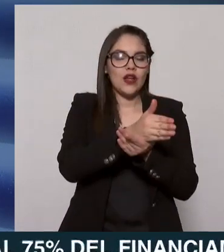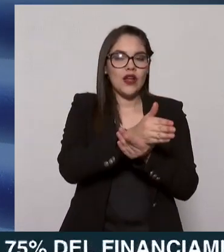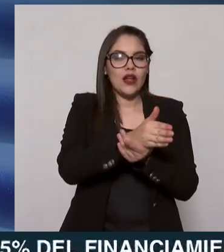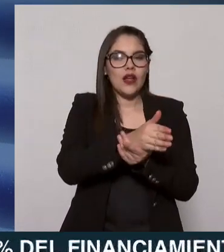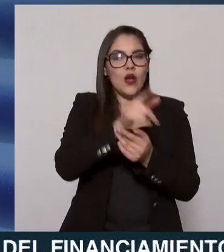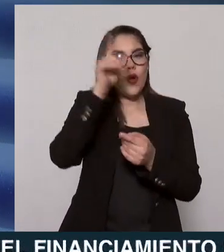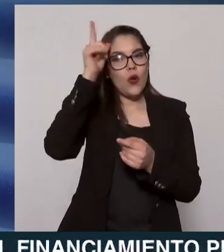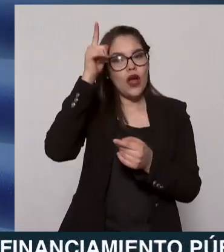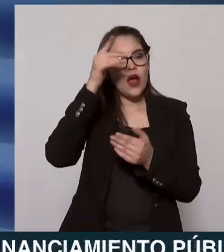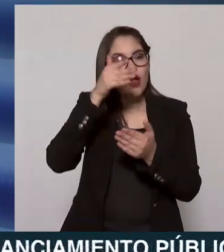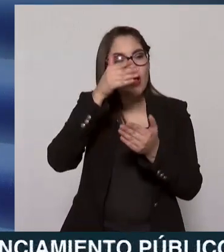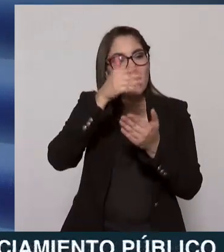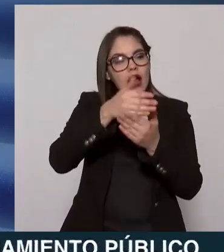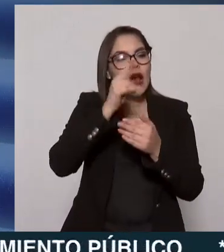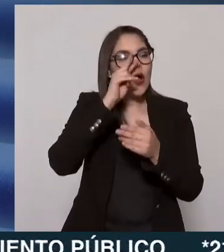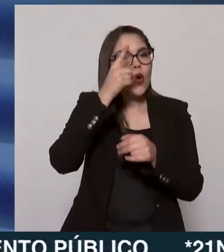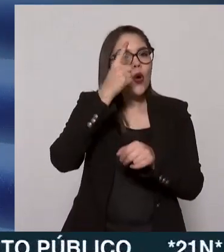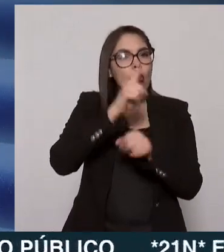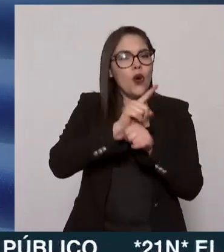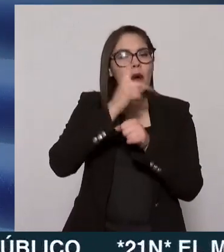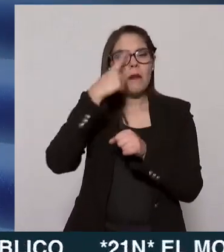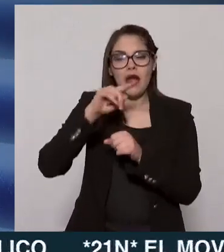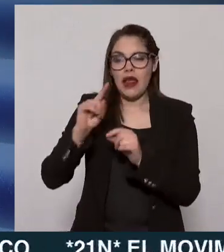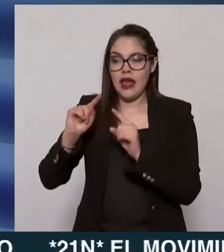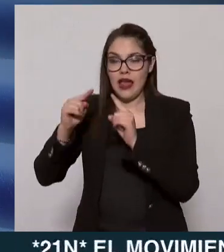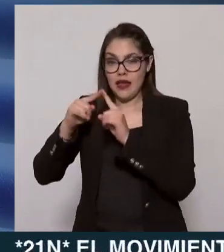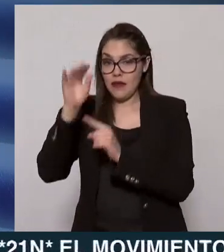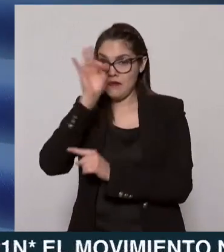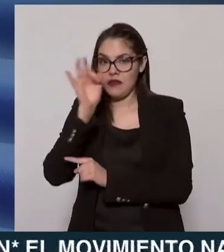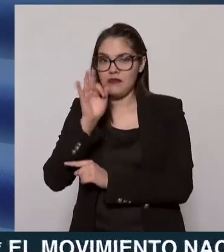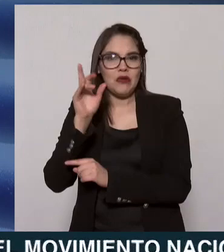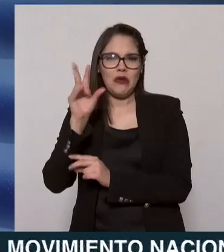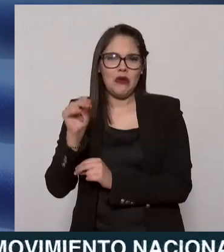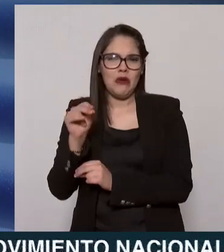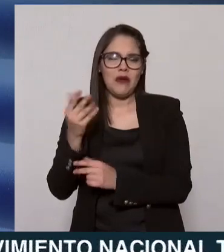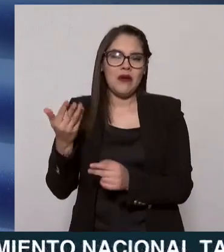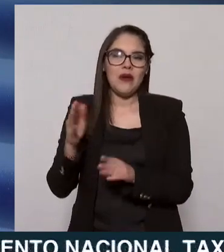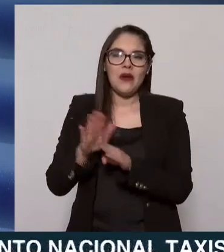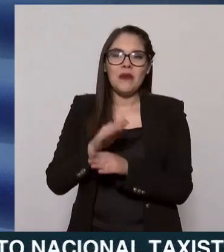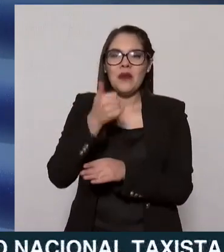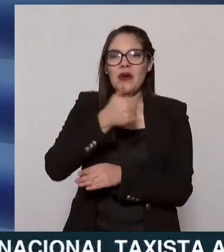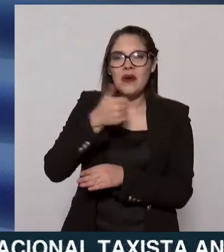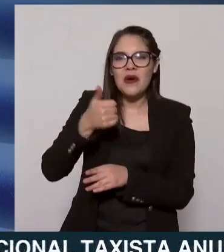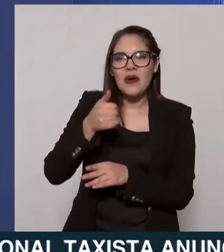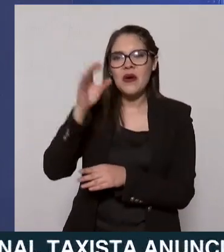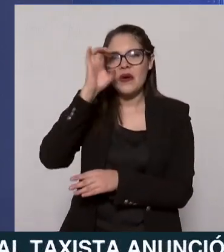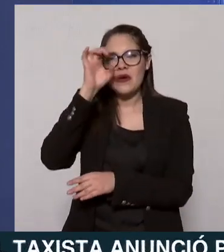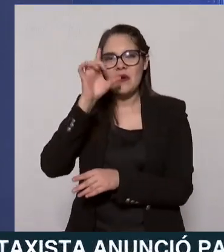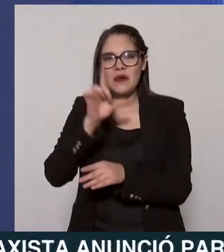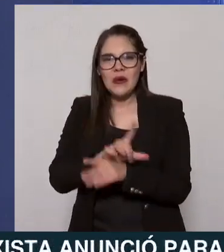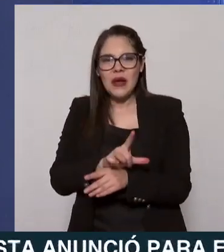sea, de alguna manera es la construcción de una forma cultural de religiosidad